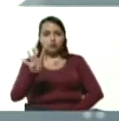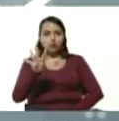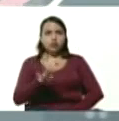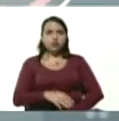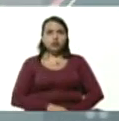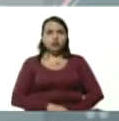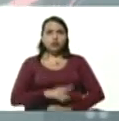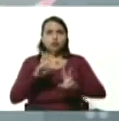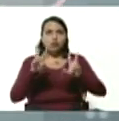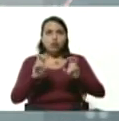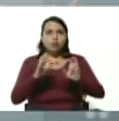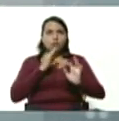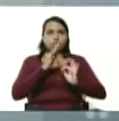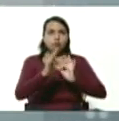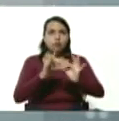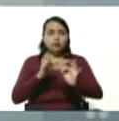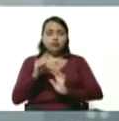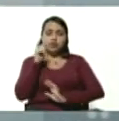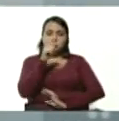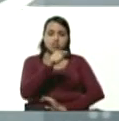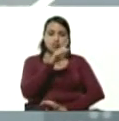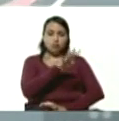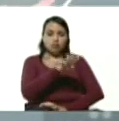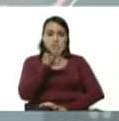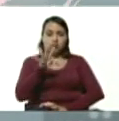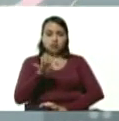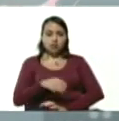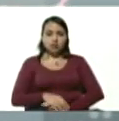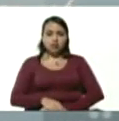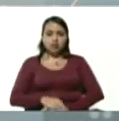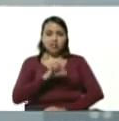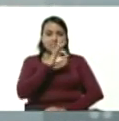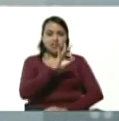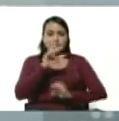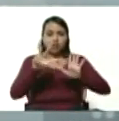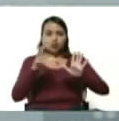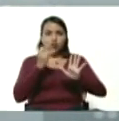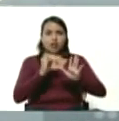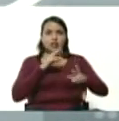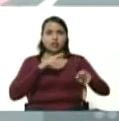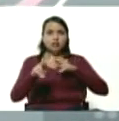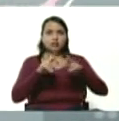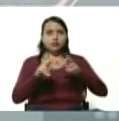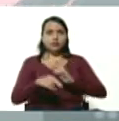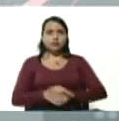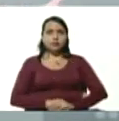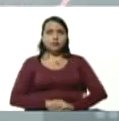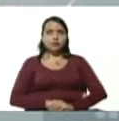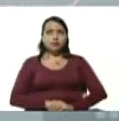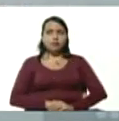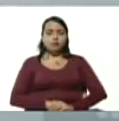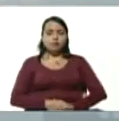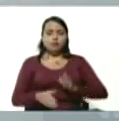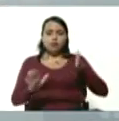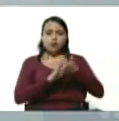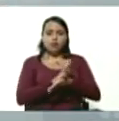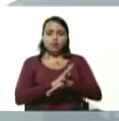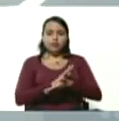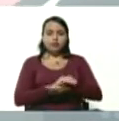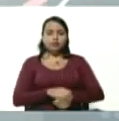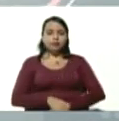casos. De esos 44 nuevos casos, 38 están vinculados al casco central de Maracaibo, y